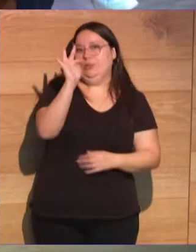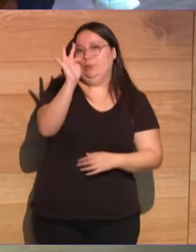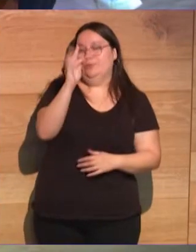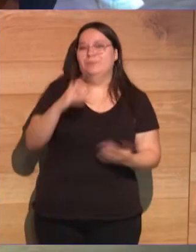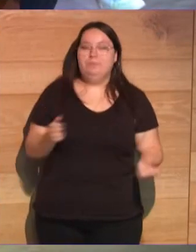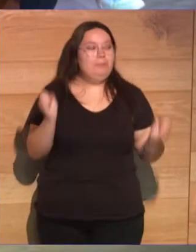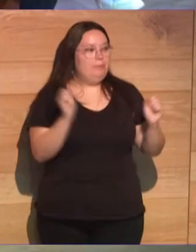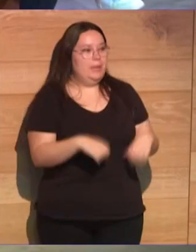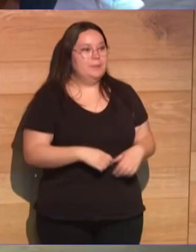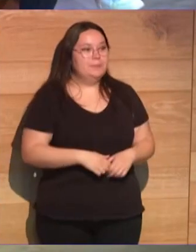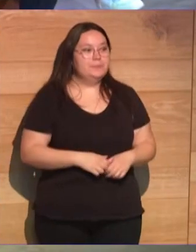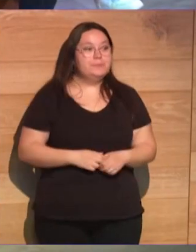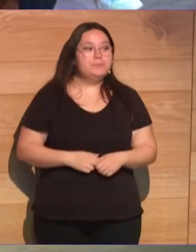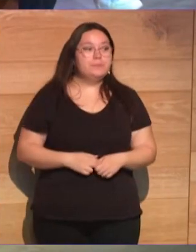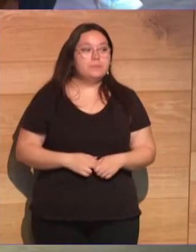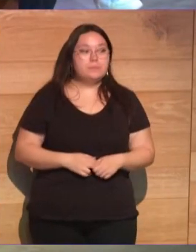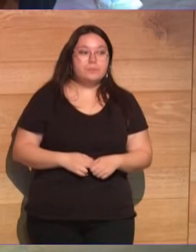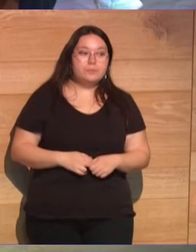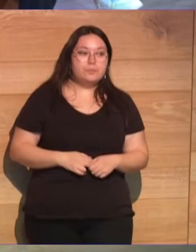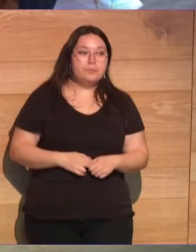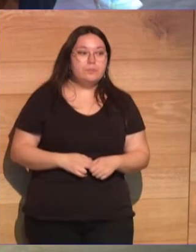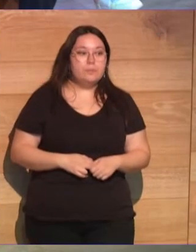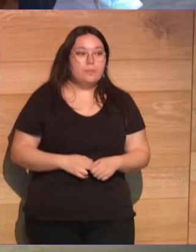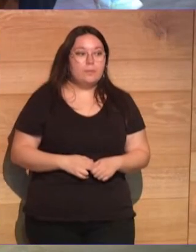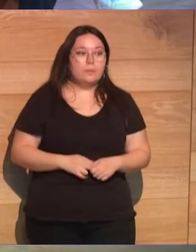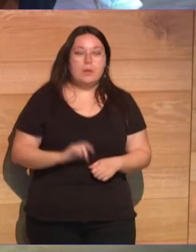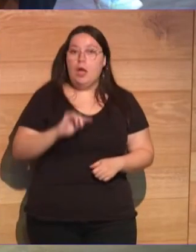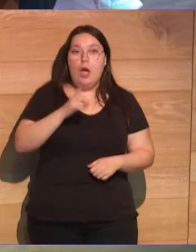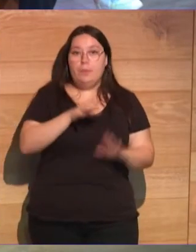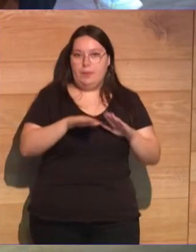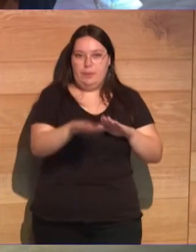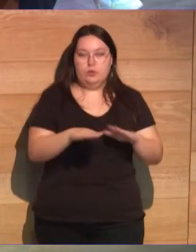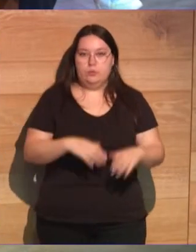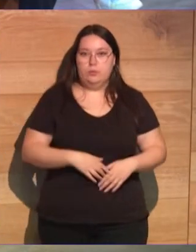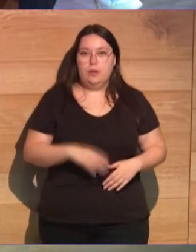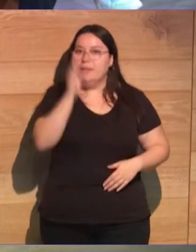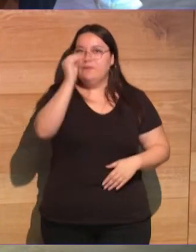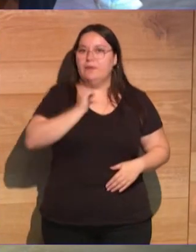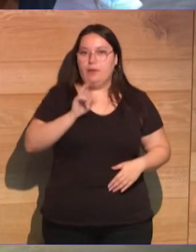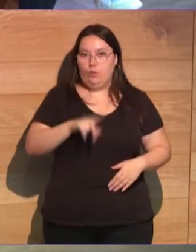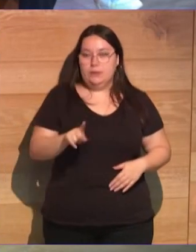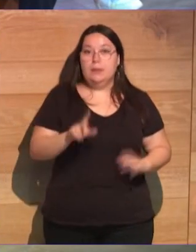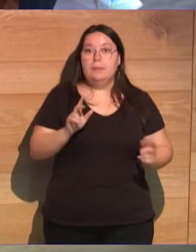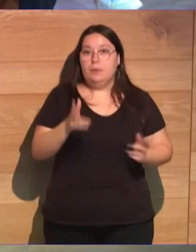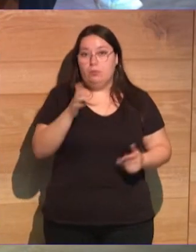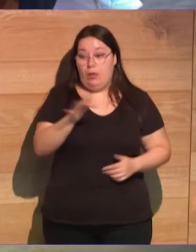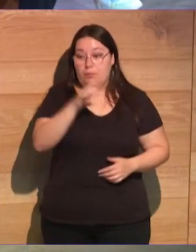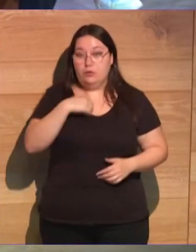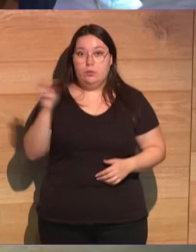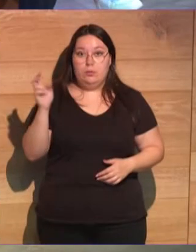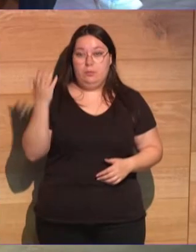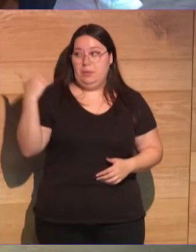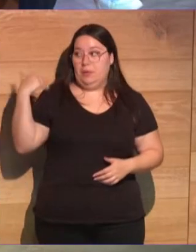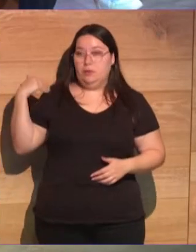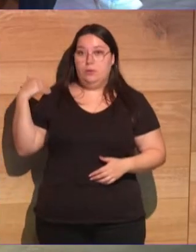sí. No, bueno, dentro de lo que ha dicho, aquí hay un primer paso, o sea, que no es inteligencia artificial, pero yo que además vengo en mi